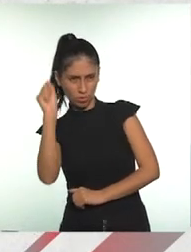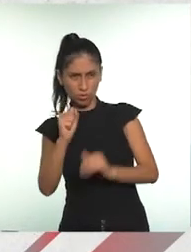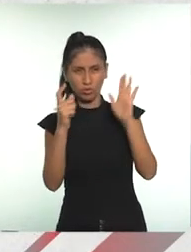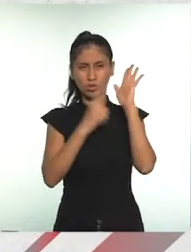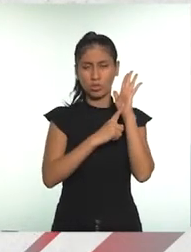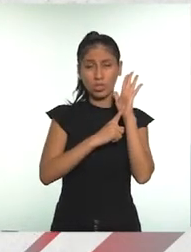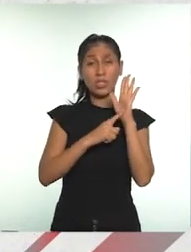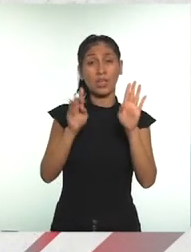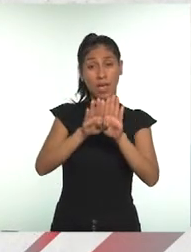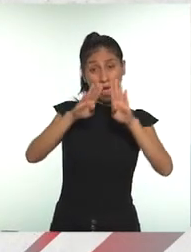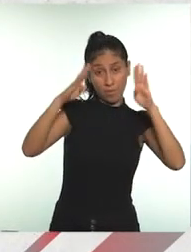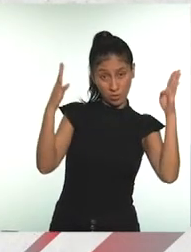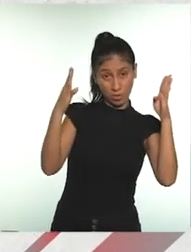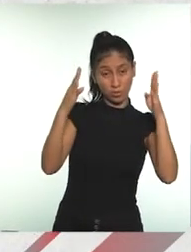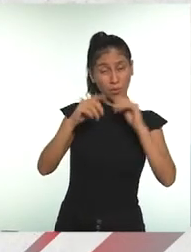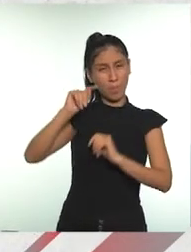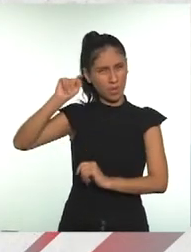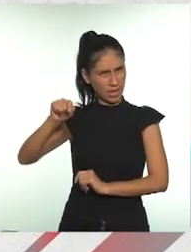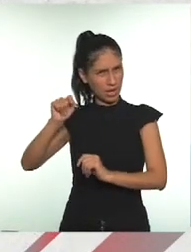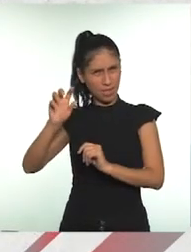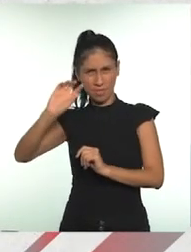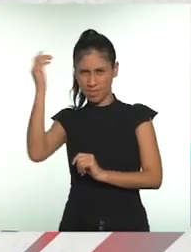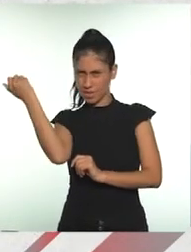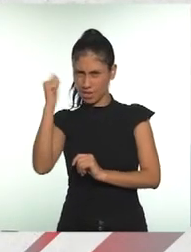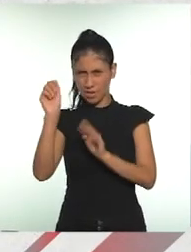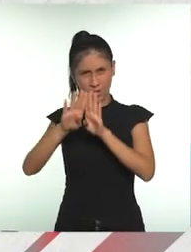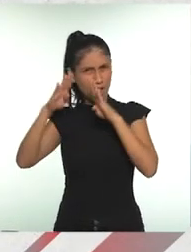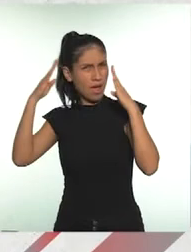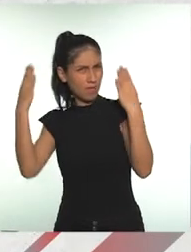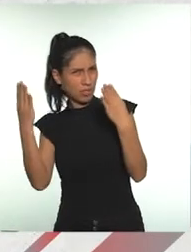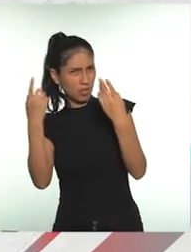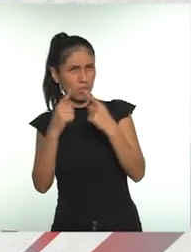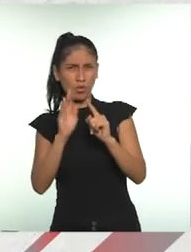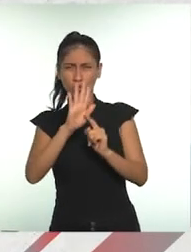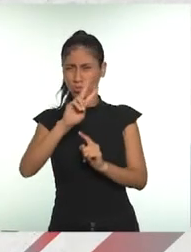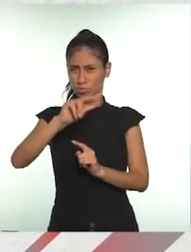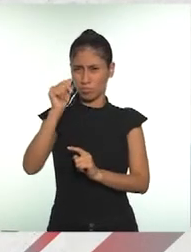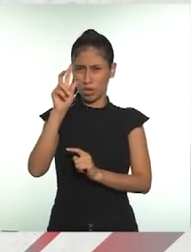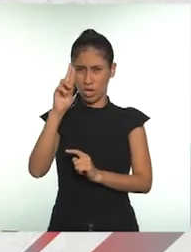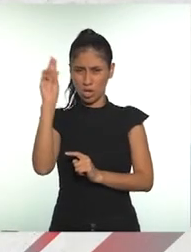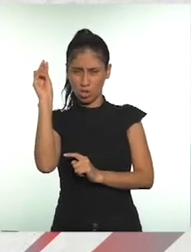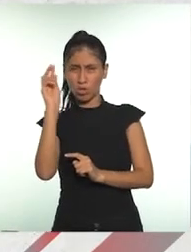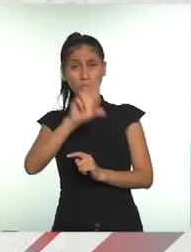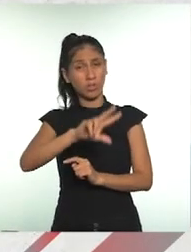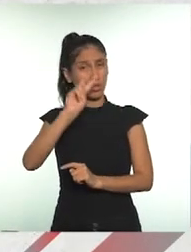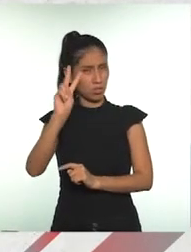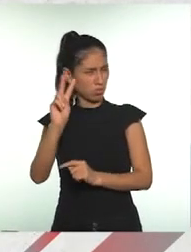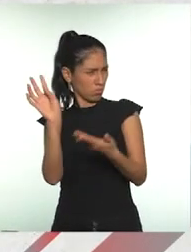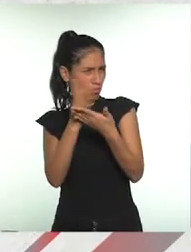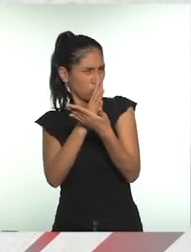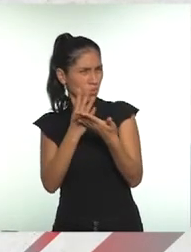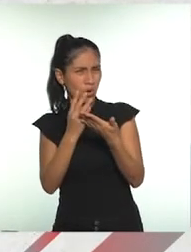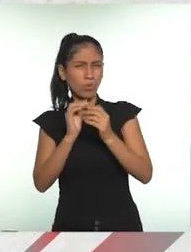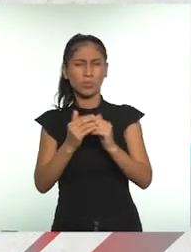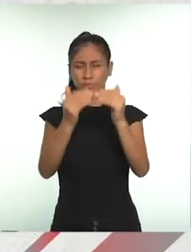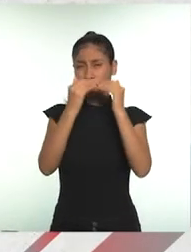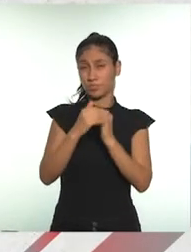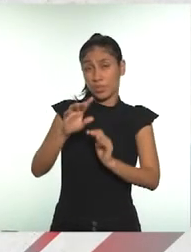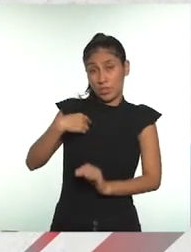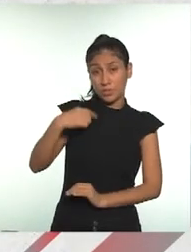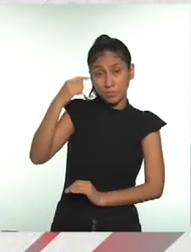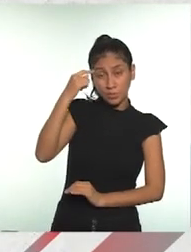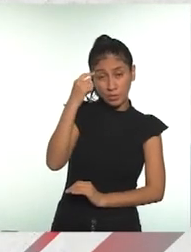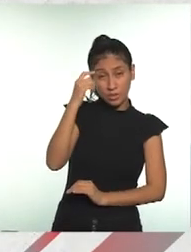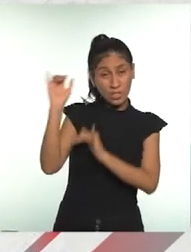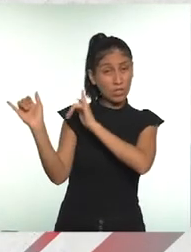izquierda y abierto por la derecha. Es decir, no se considera el valor 32. Me parece, o al igual que